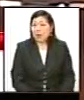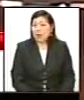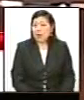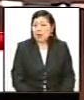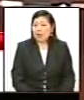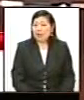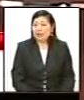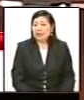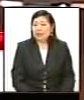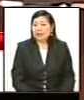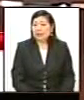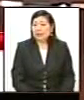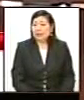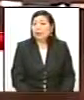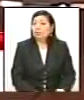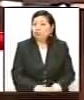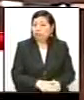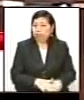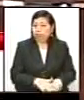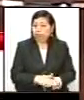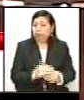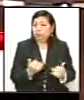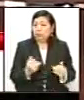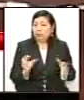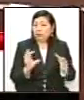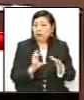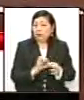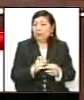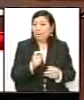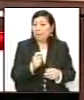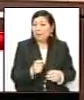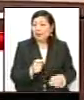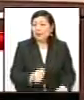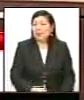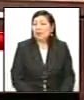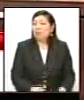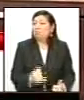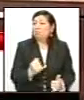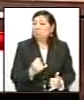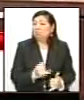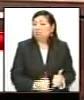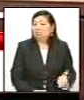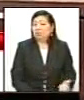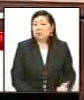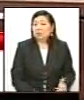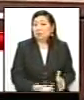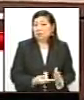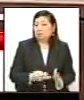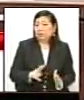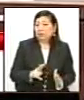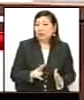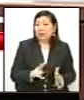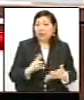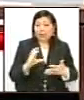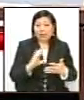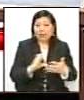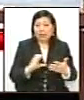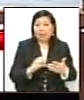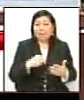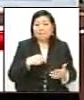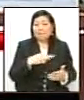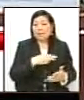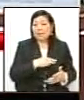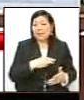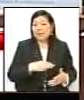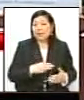índole administrativo, porque está vinculado a funcionarios, termine elevándose a categoría del ministro del